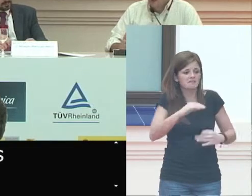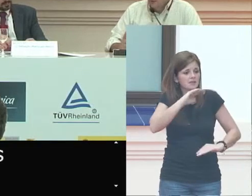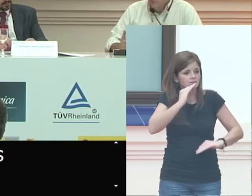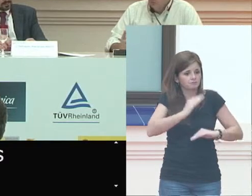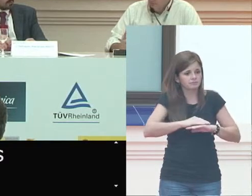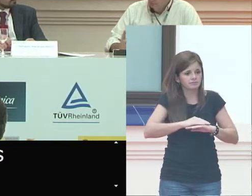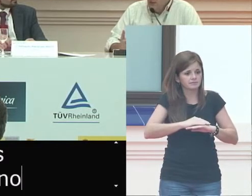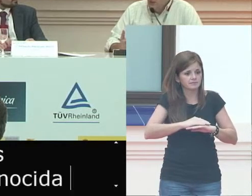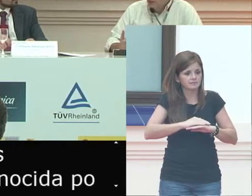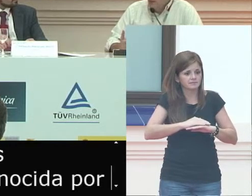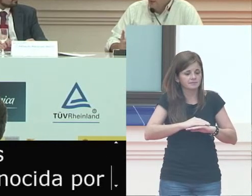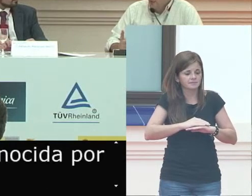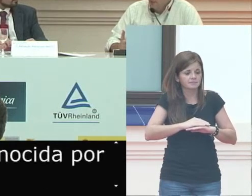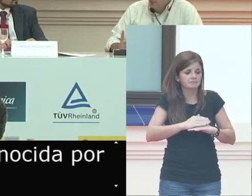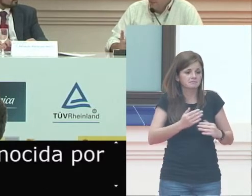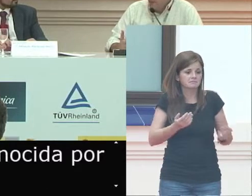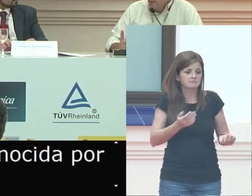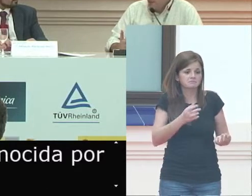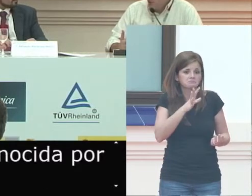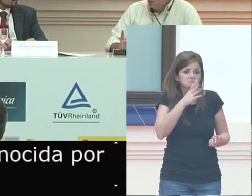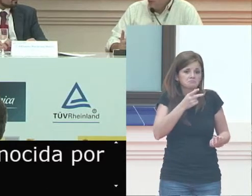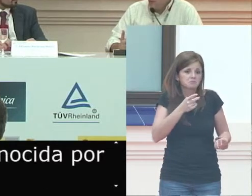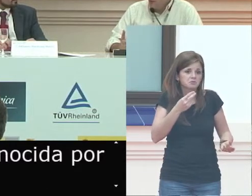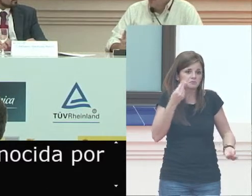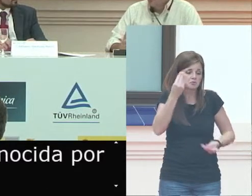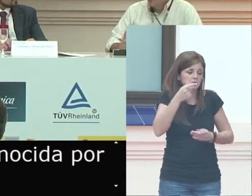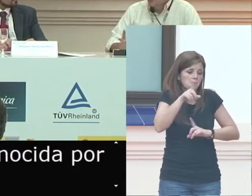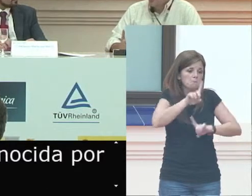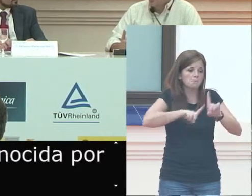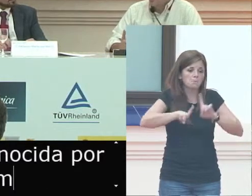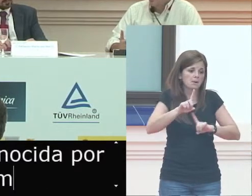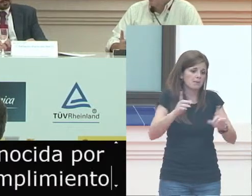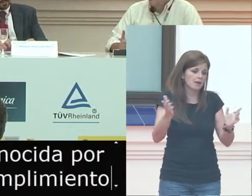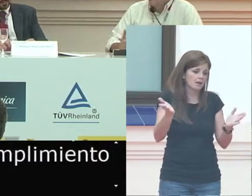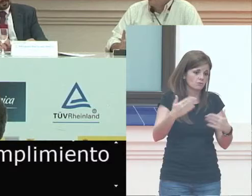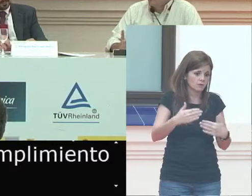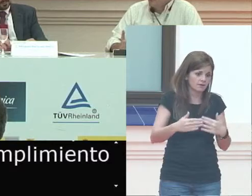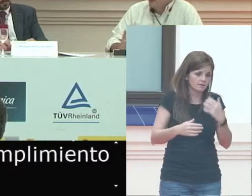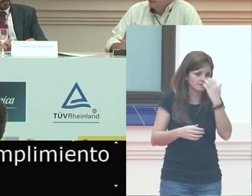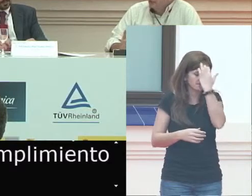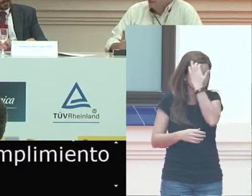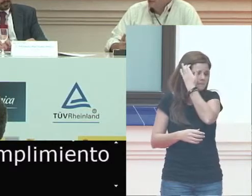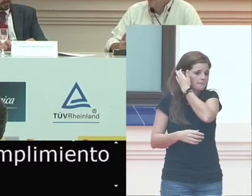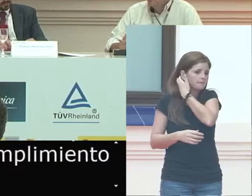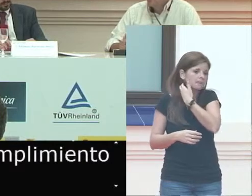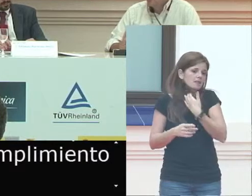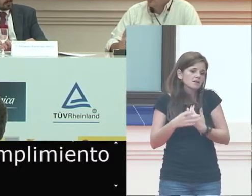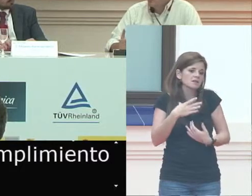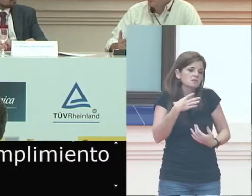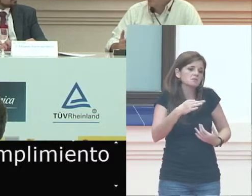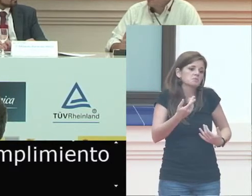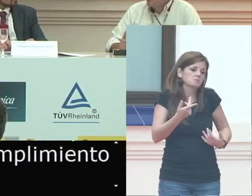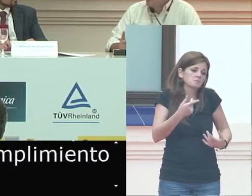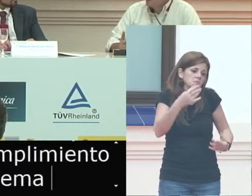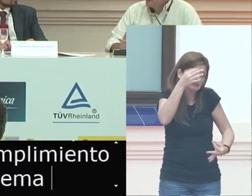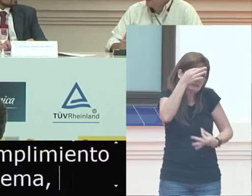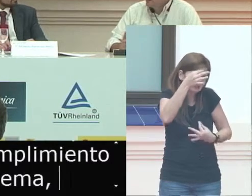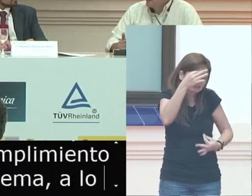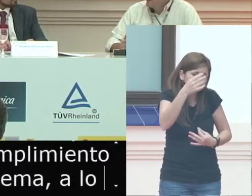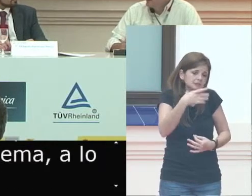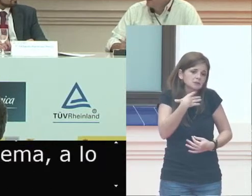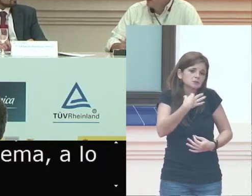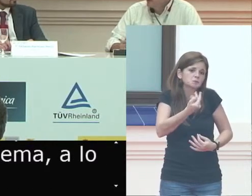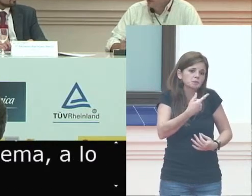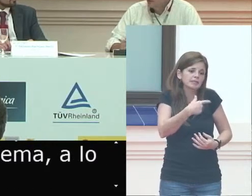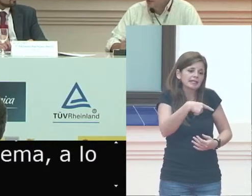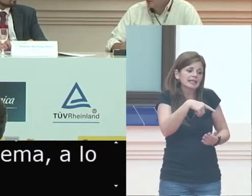tanto no va a haber ese problema. A lo mejor sí hay ciertos matices de interpretación y estarán todos los abogados detrás